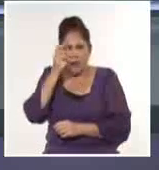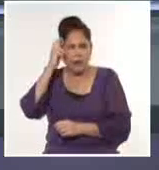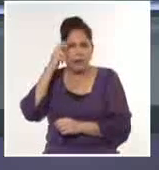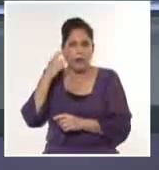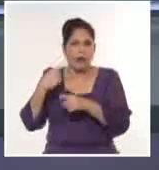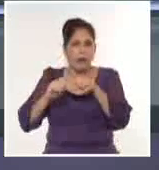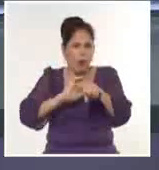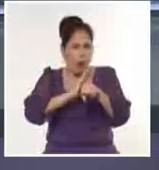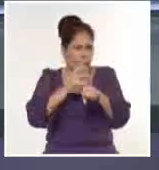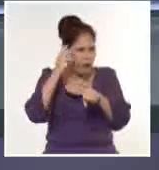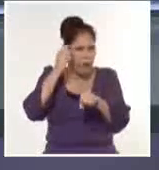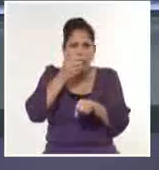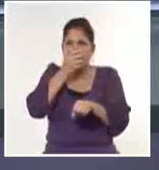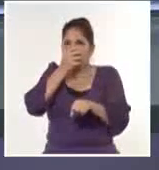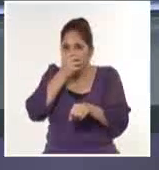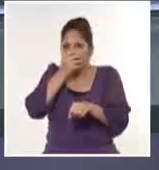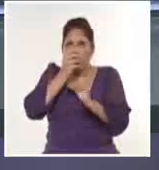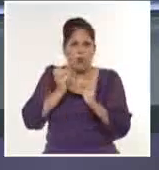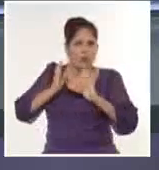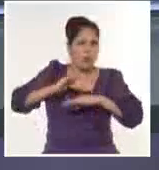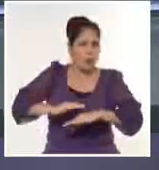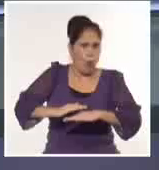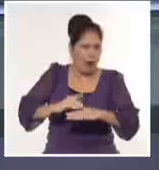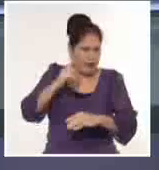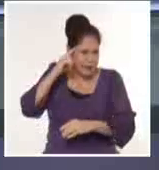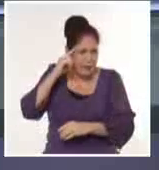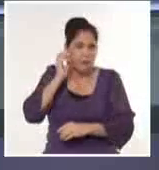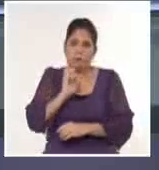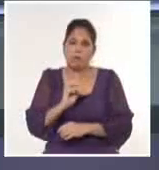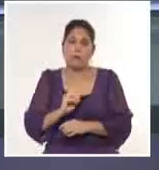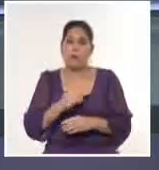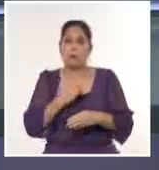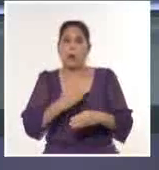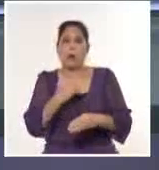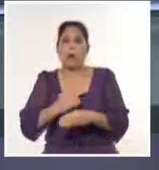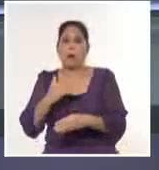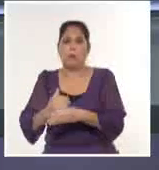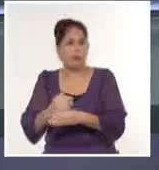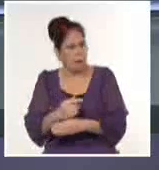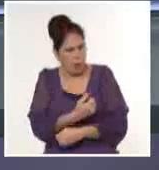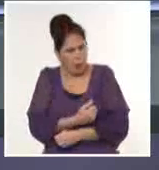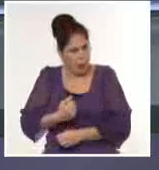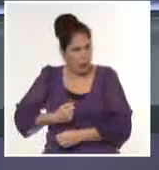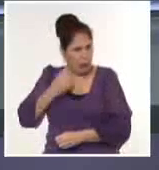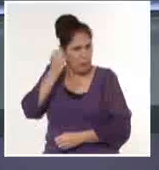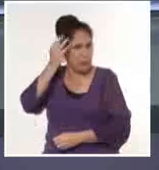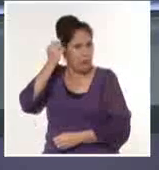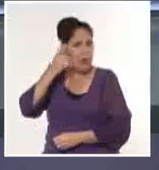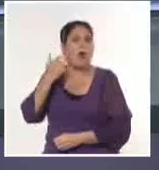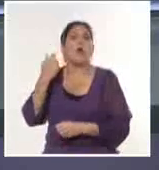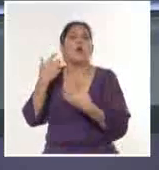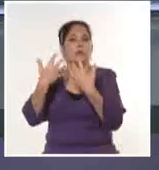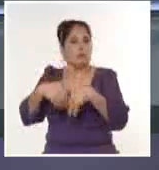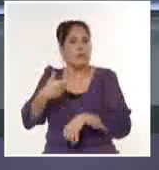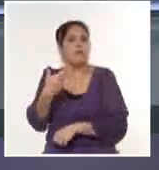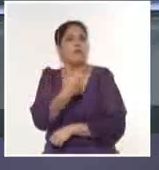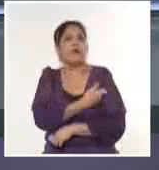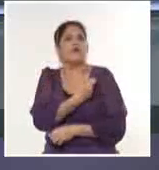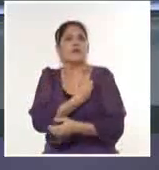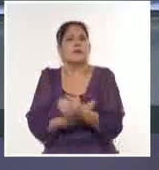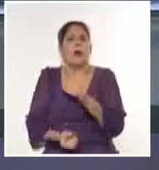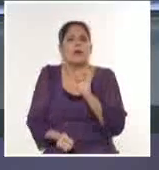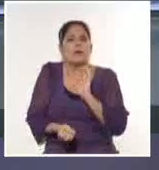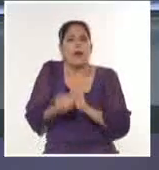otros recursos para enfrentar una pandemia letal. Con creatividad y esfuerzo, Cuba logró vacunas de probada efectividad que